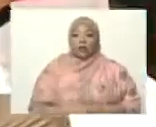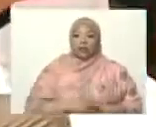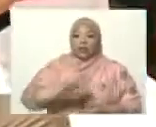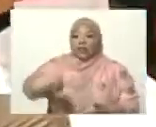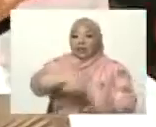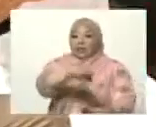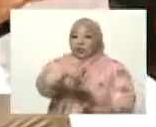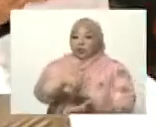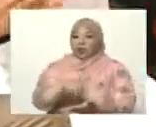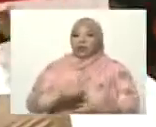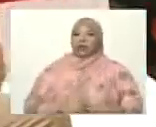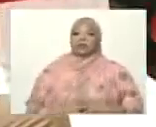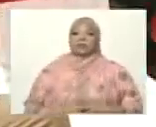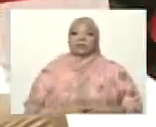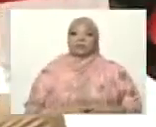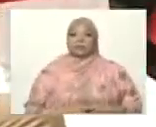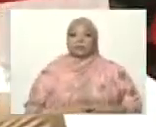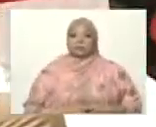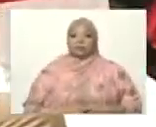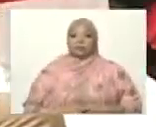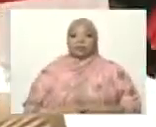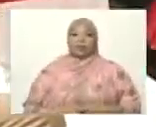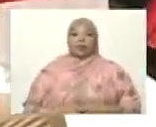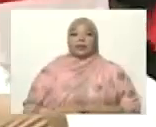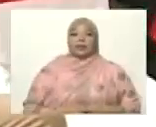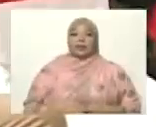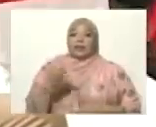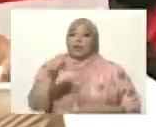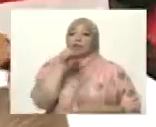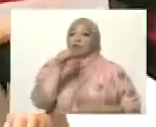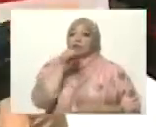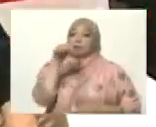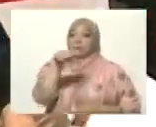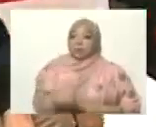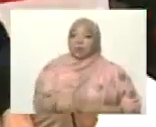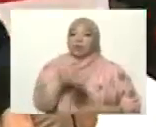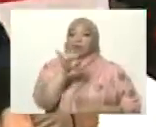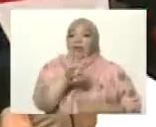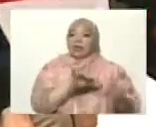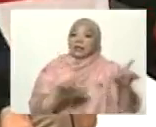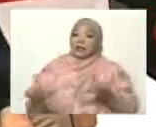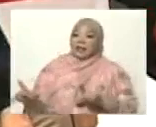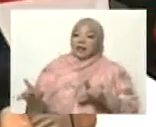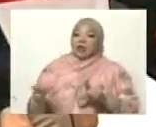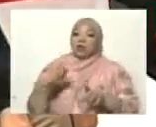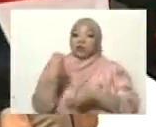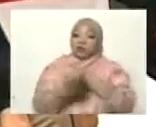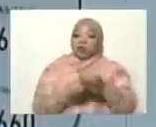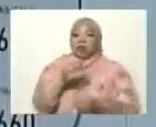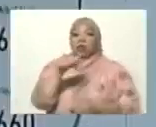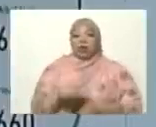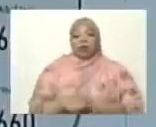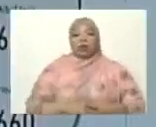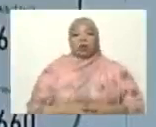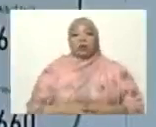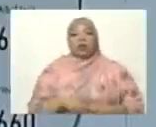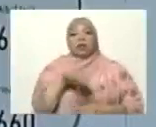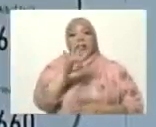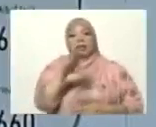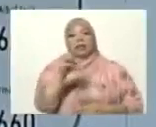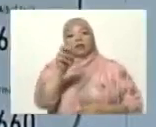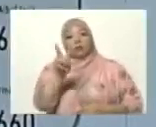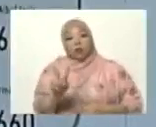nacional. Este punteado indica la conformación. ¿Y cuántas están ya que son operativas de agua? Tenemos 502.